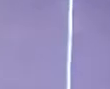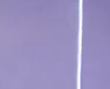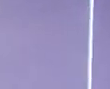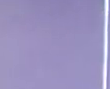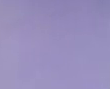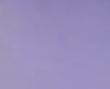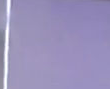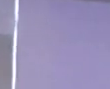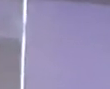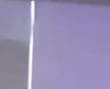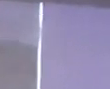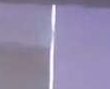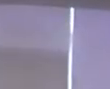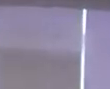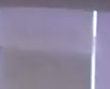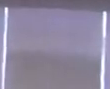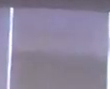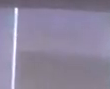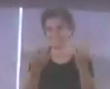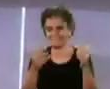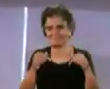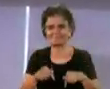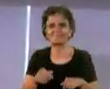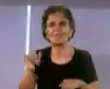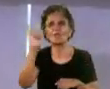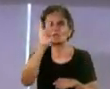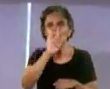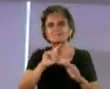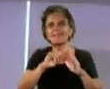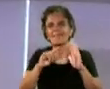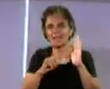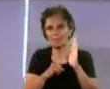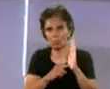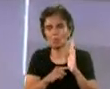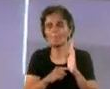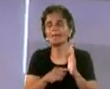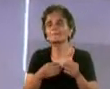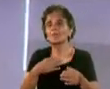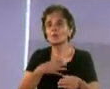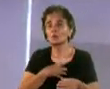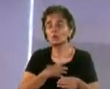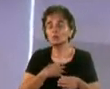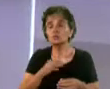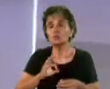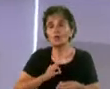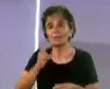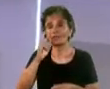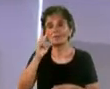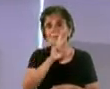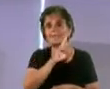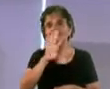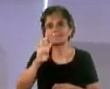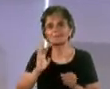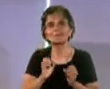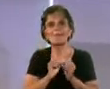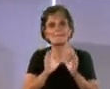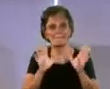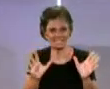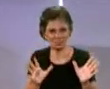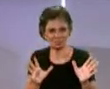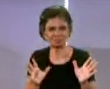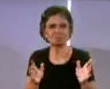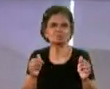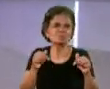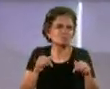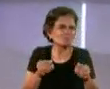Con más noticias, edición mediodía, y la Universidad de La Punta dio inicio al ciclo electivo 2024 y lo que hizo fue darle un